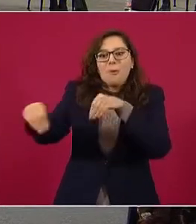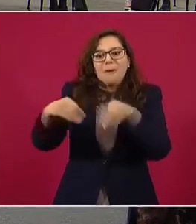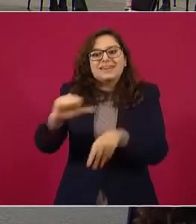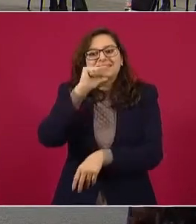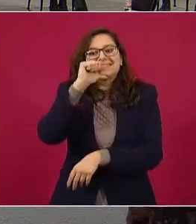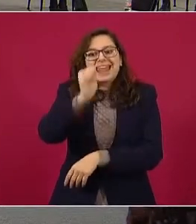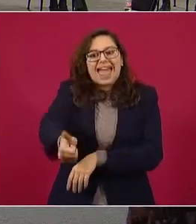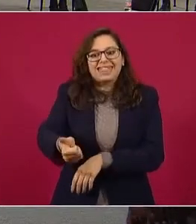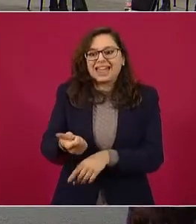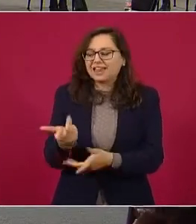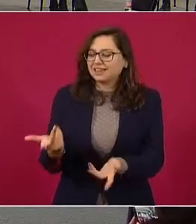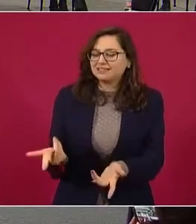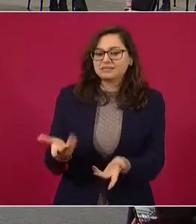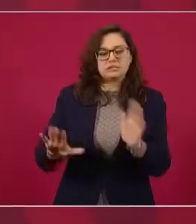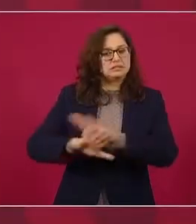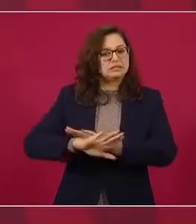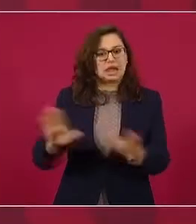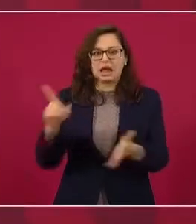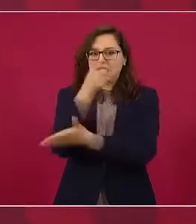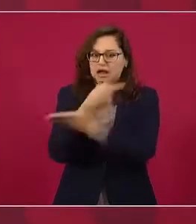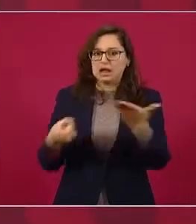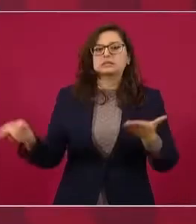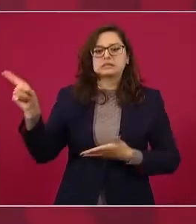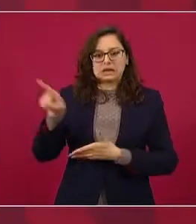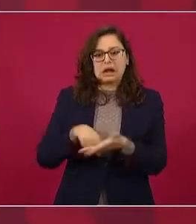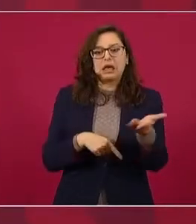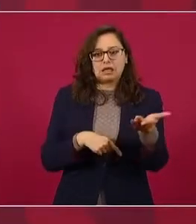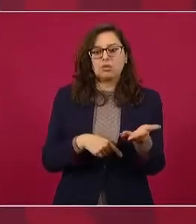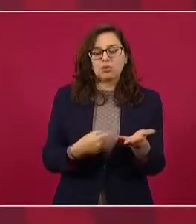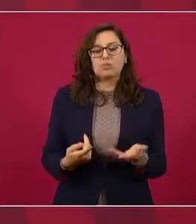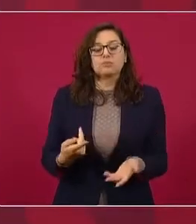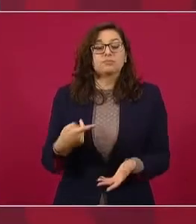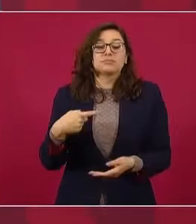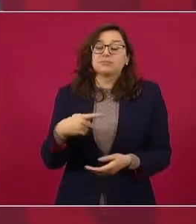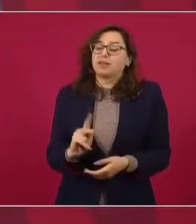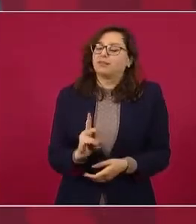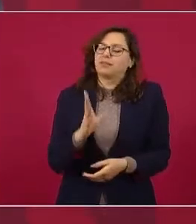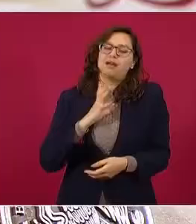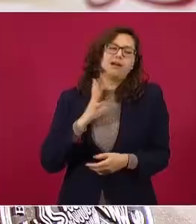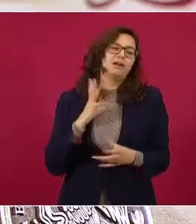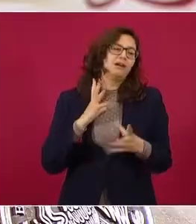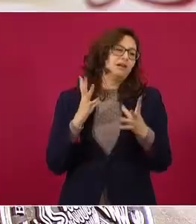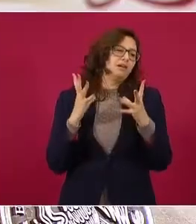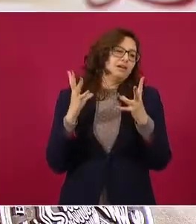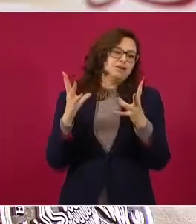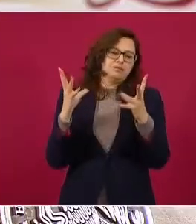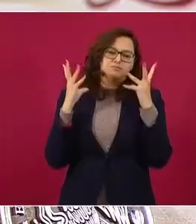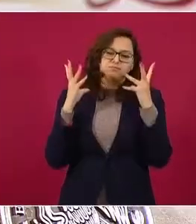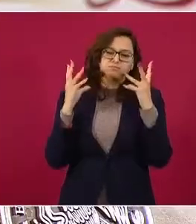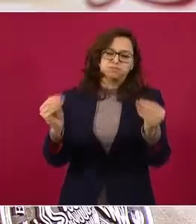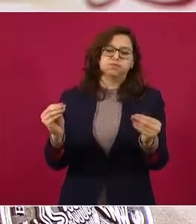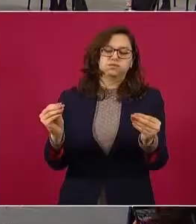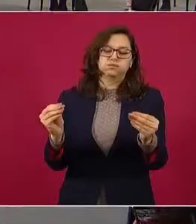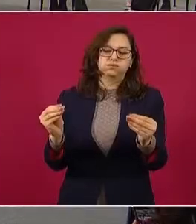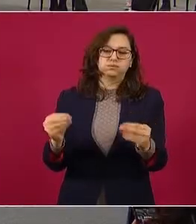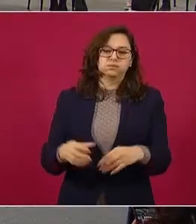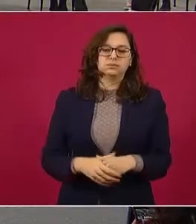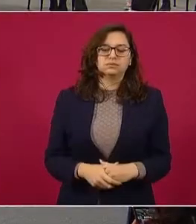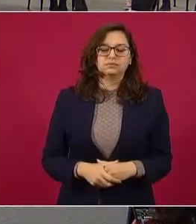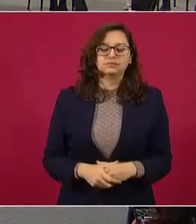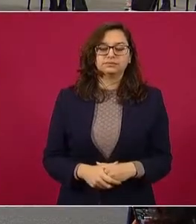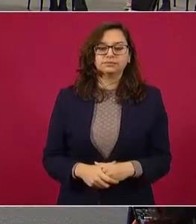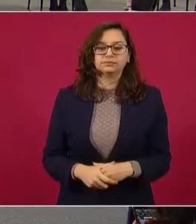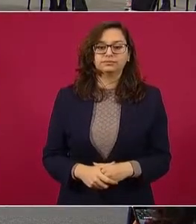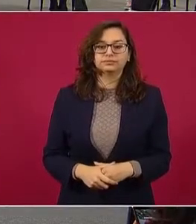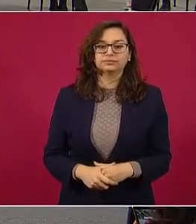ya no está en vigor. Pero bueno, infinidad de asuntos. Escribe un